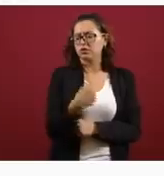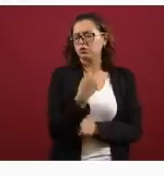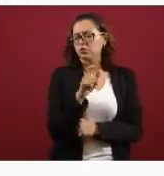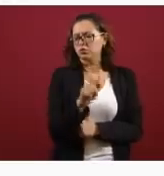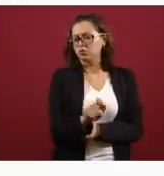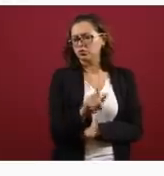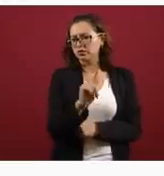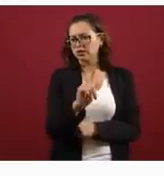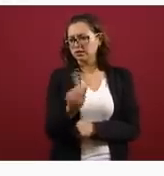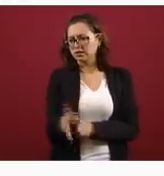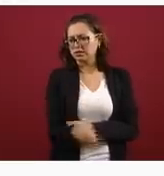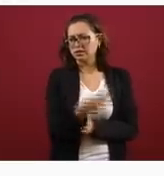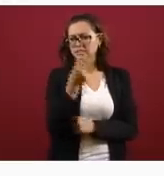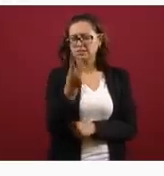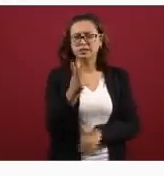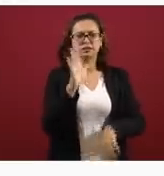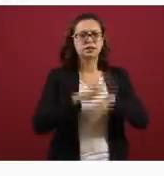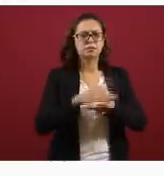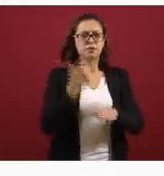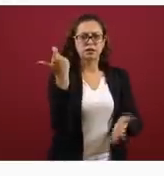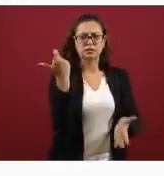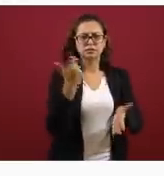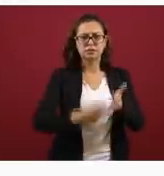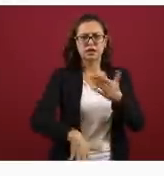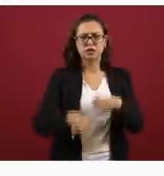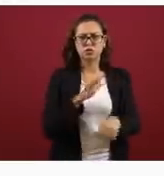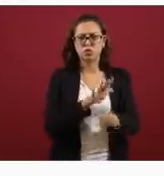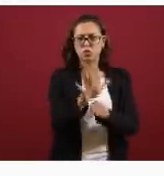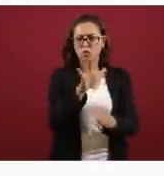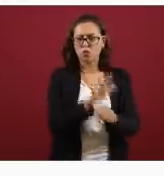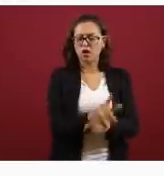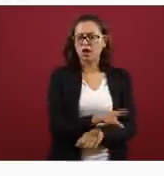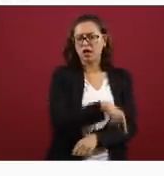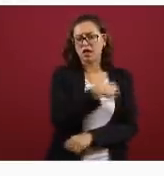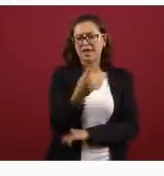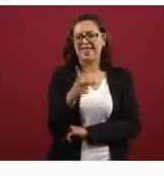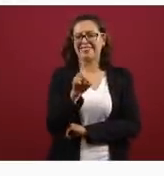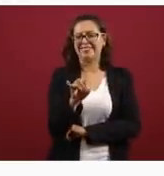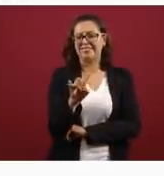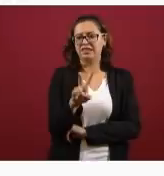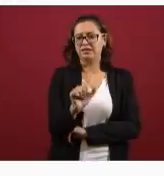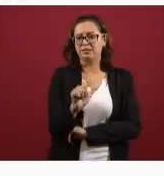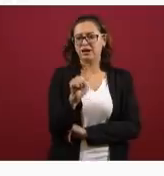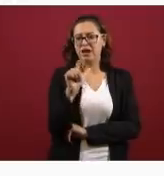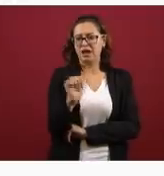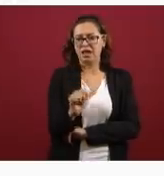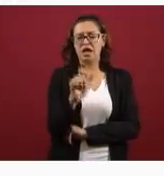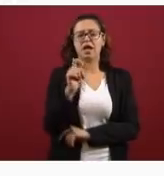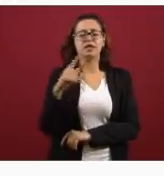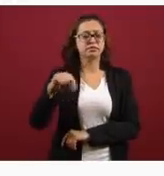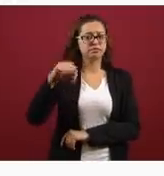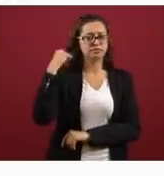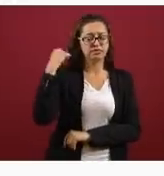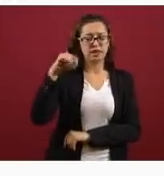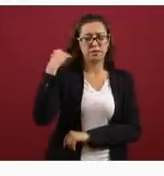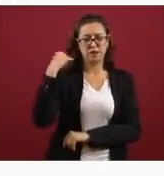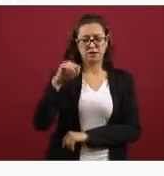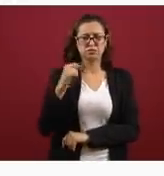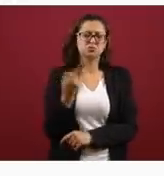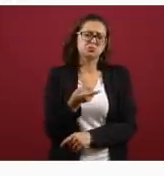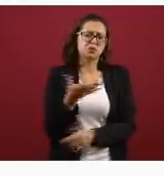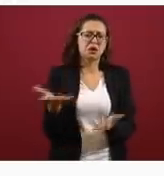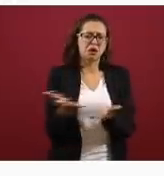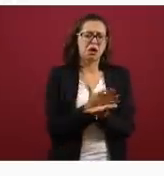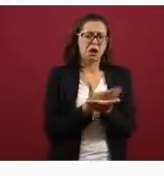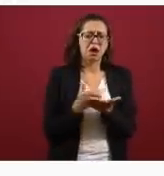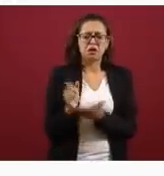público. La más económica, en contraste, la encontramos en Grupo Divala, en Centro Tabasco, con un margen de 20 centavos. Ahí